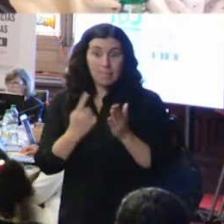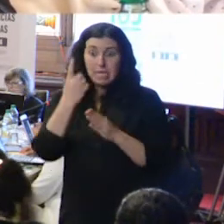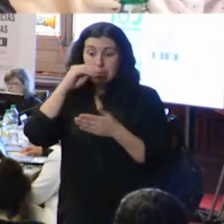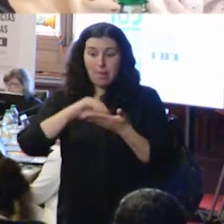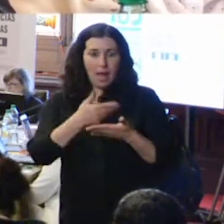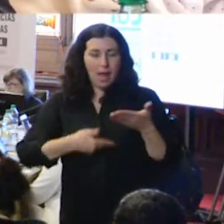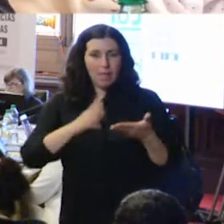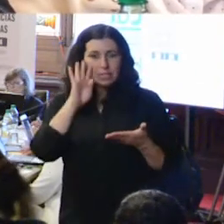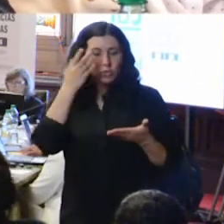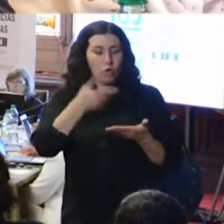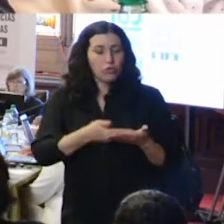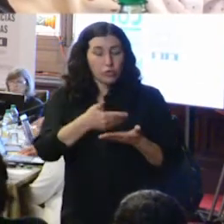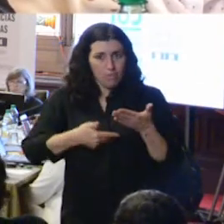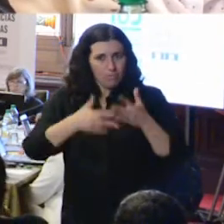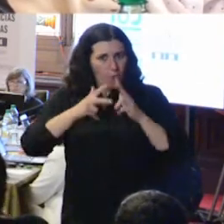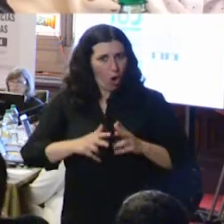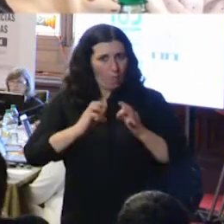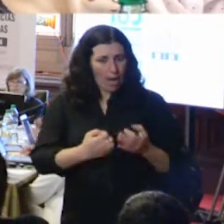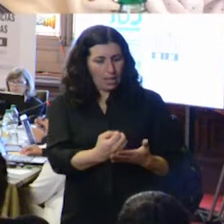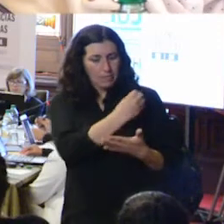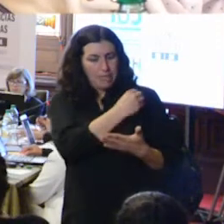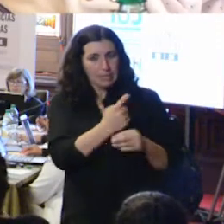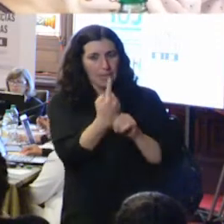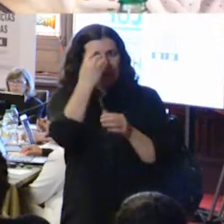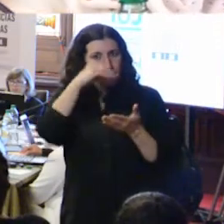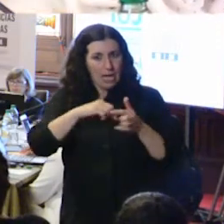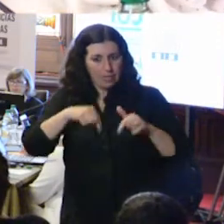tenemos conocimiento formal de que se iban a debatir hoy. Bien.